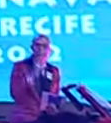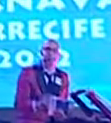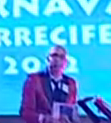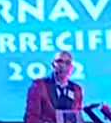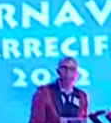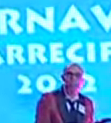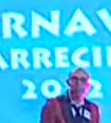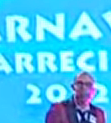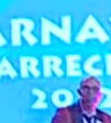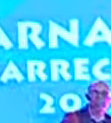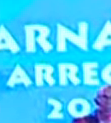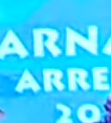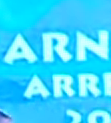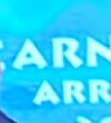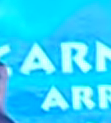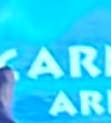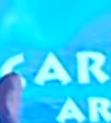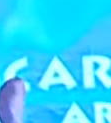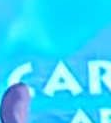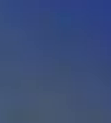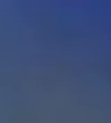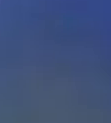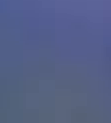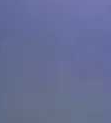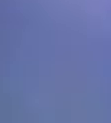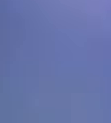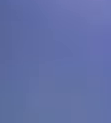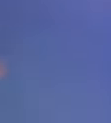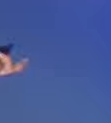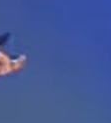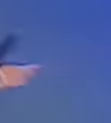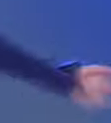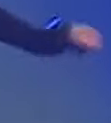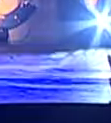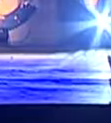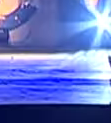Resignación, no te has dado cuenta, pero aquí mando yo.